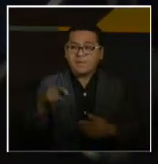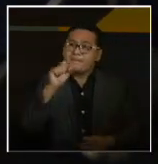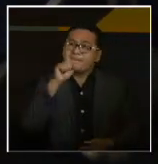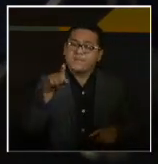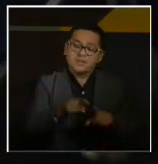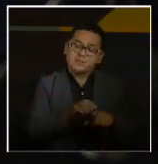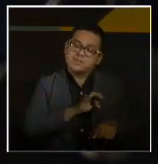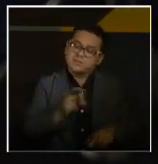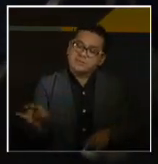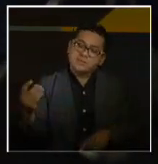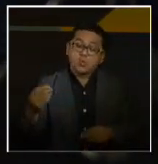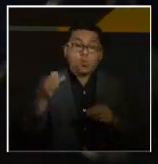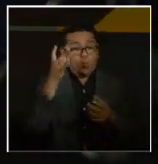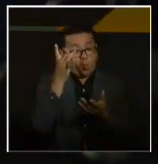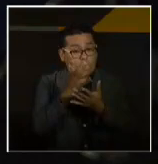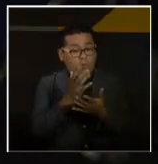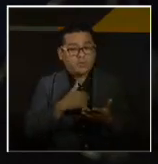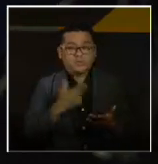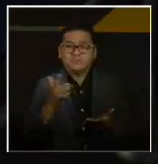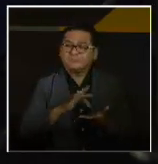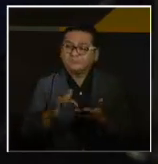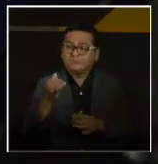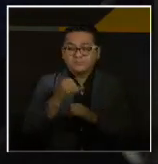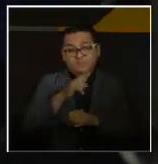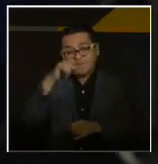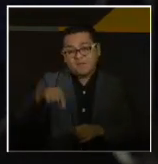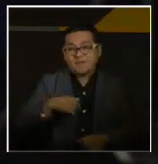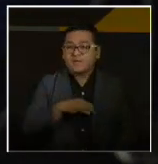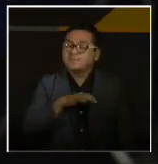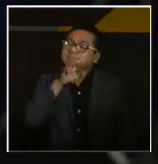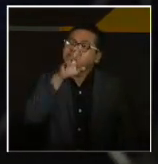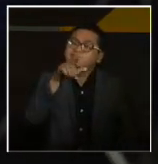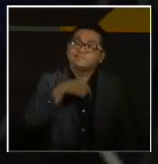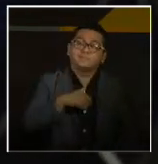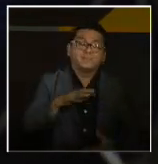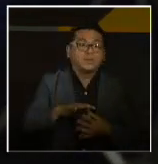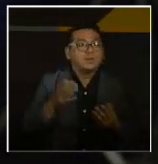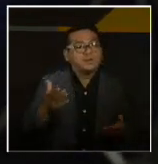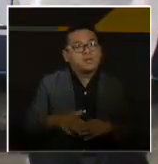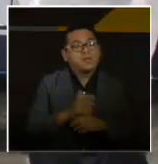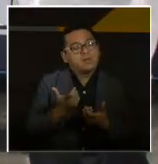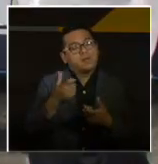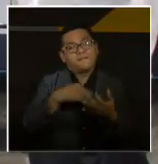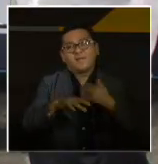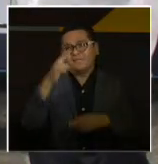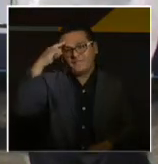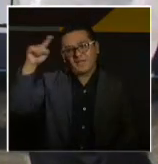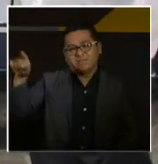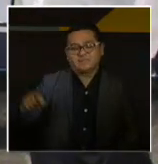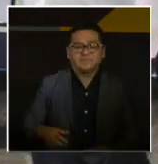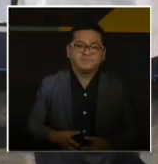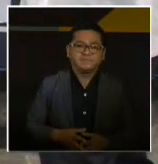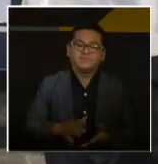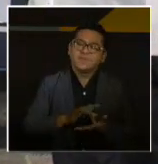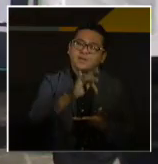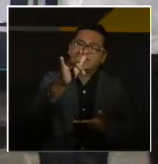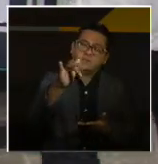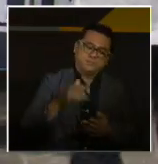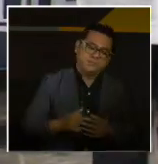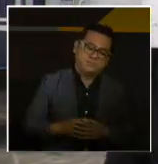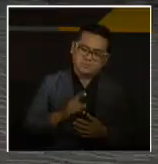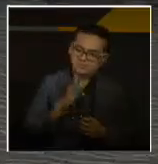misma, generando ventanillas únicas y digitales también para que con mejora regulatoria esas inversiones sean más fáciles. Gracias,